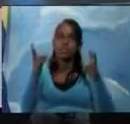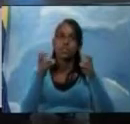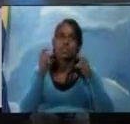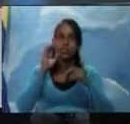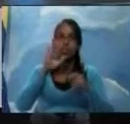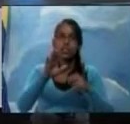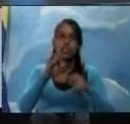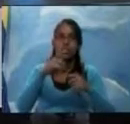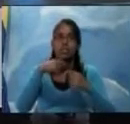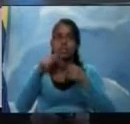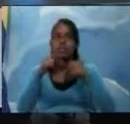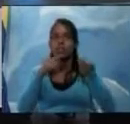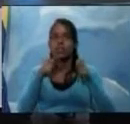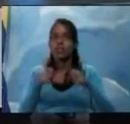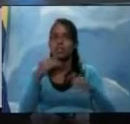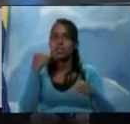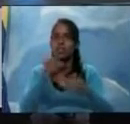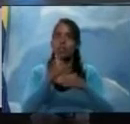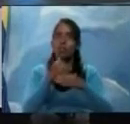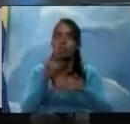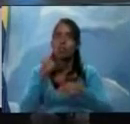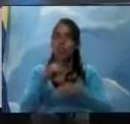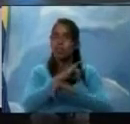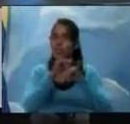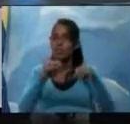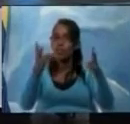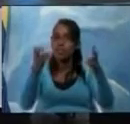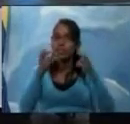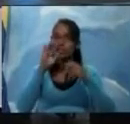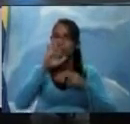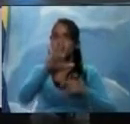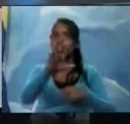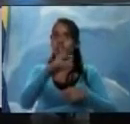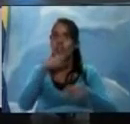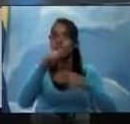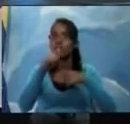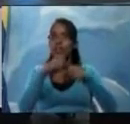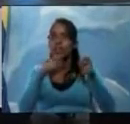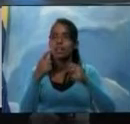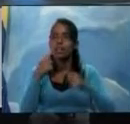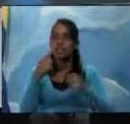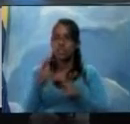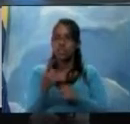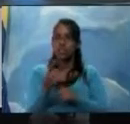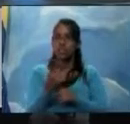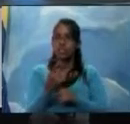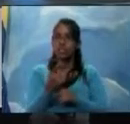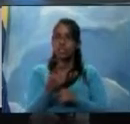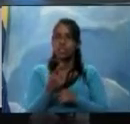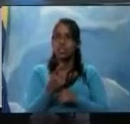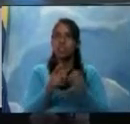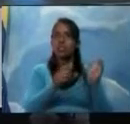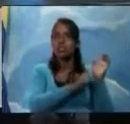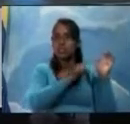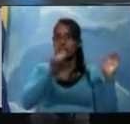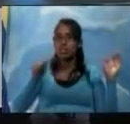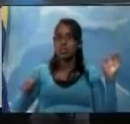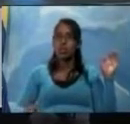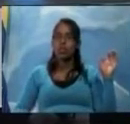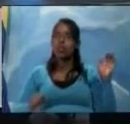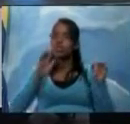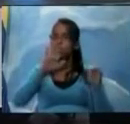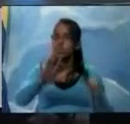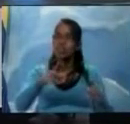recibido 5 talentos? ¿Cómo dijo el que había recibido 5 talentos? Señor,